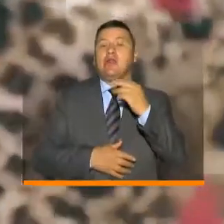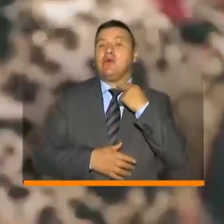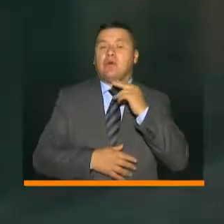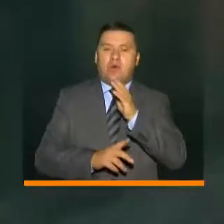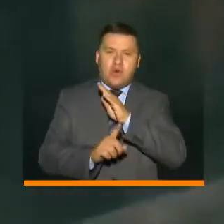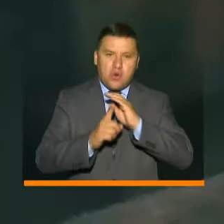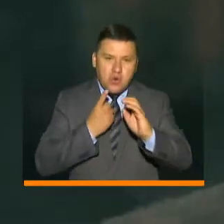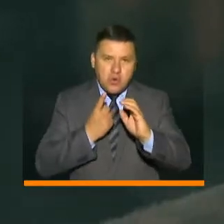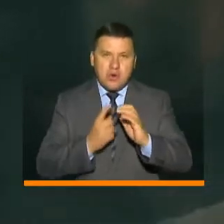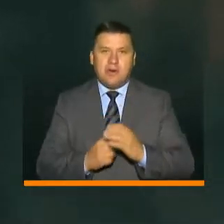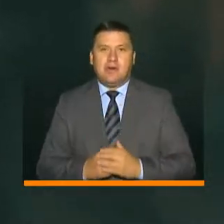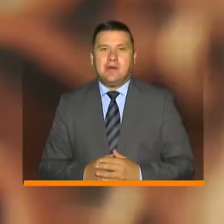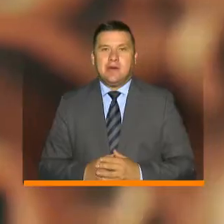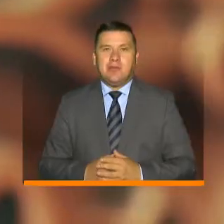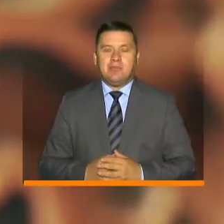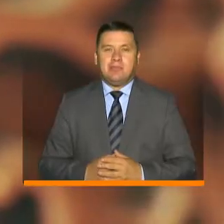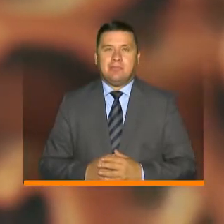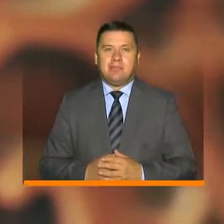Cultura,